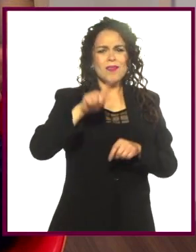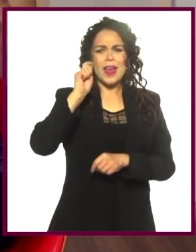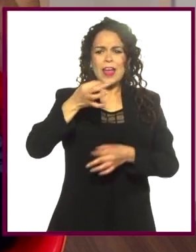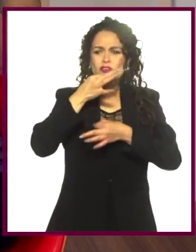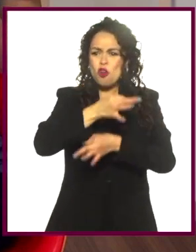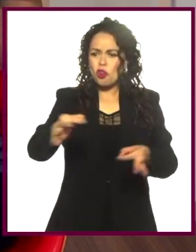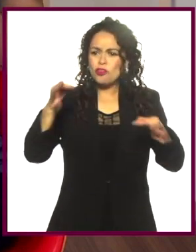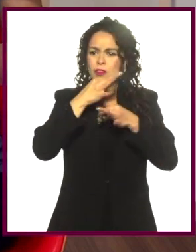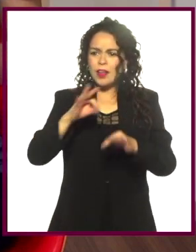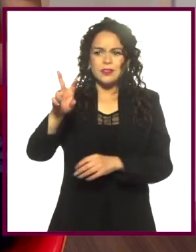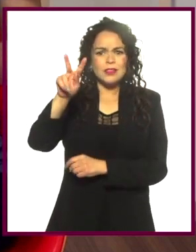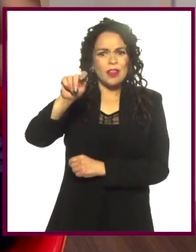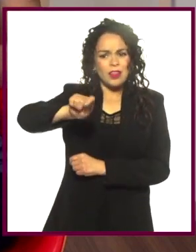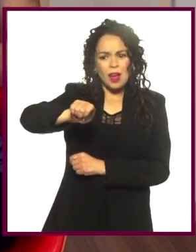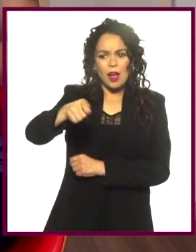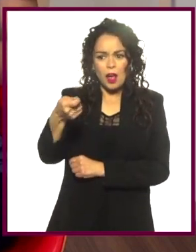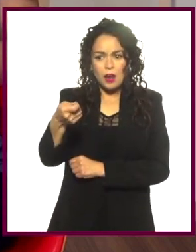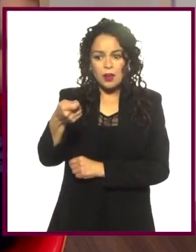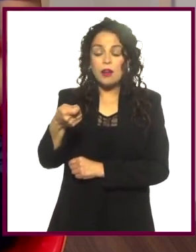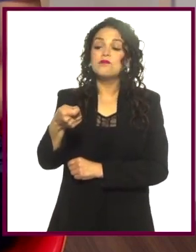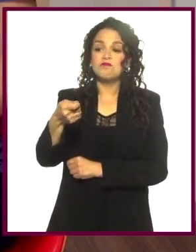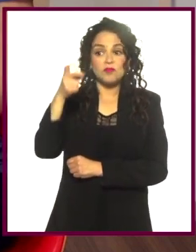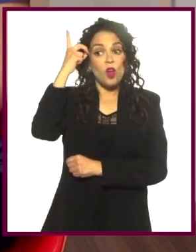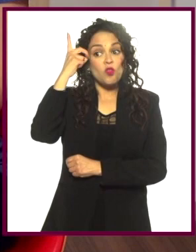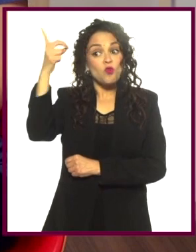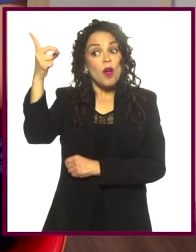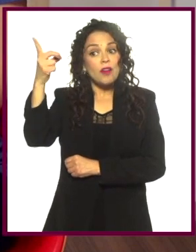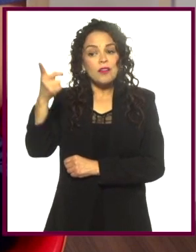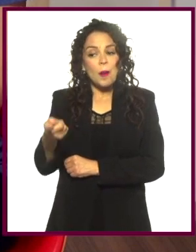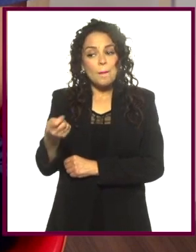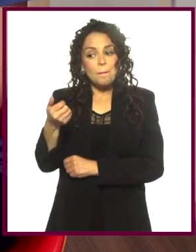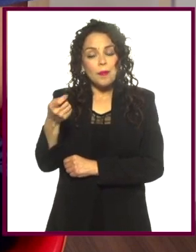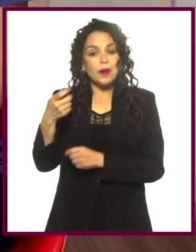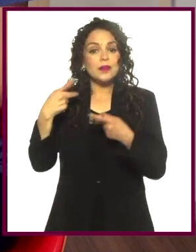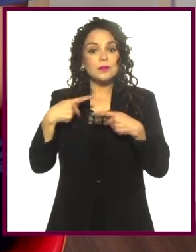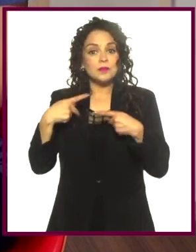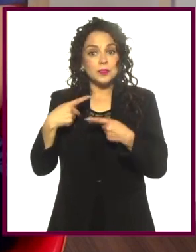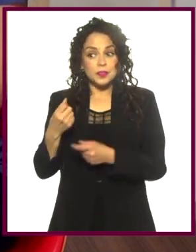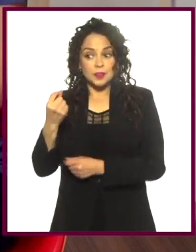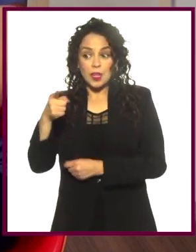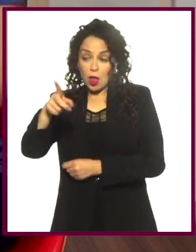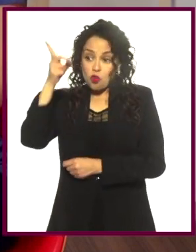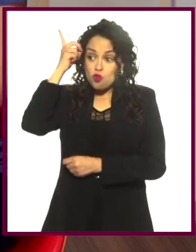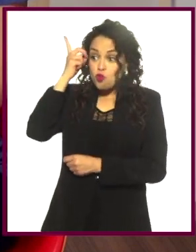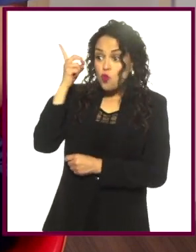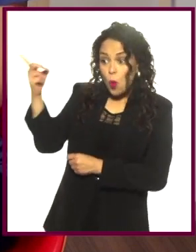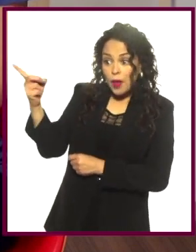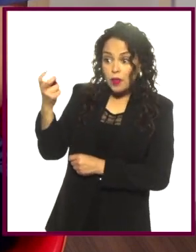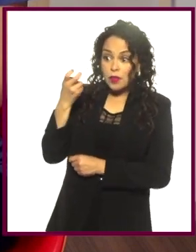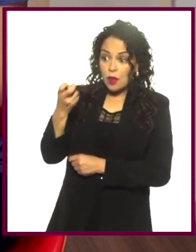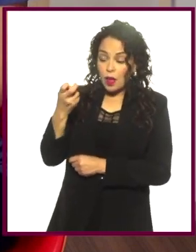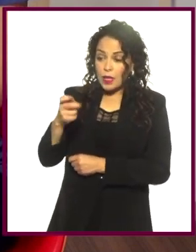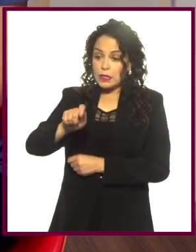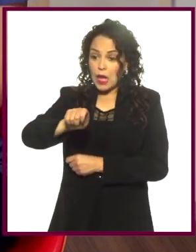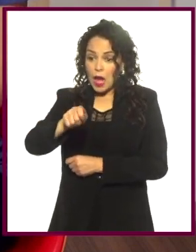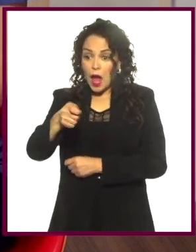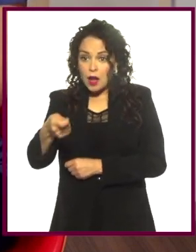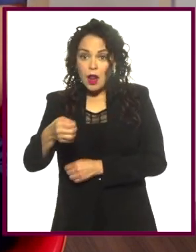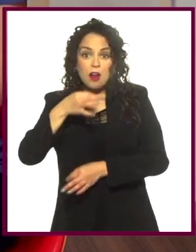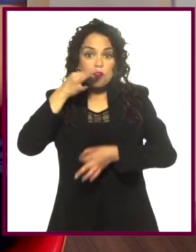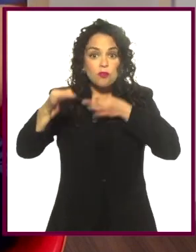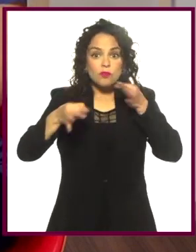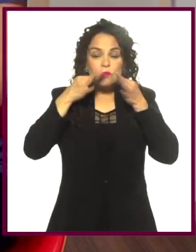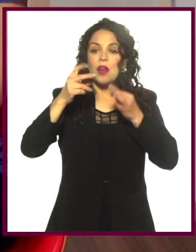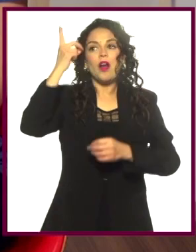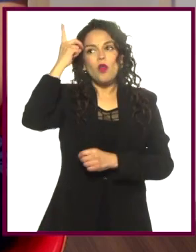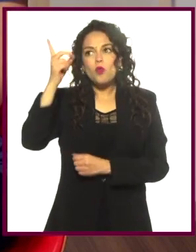noticias, lo cierto es que estas pertenecen a pocas personas. Y generalmente los dueños de estas cadenas noticiosas también son